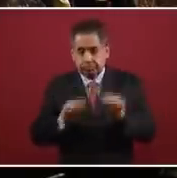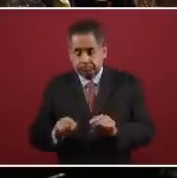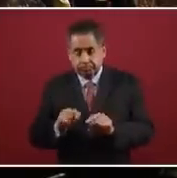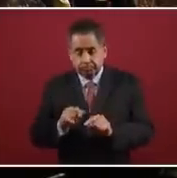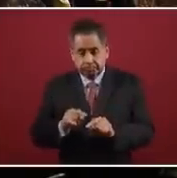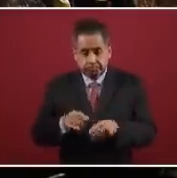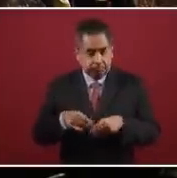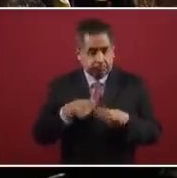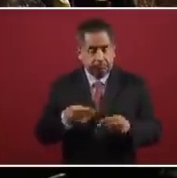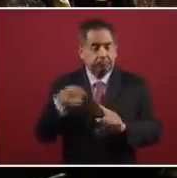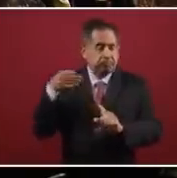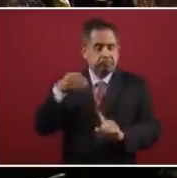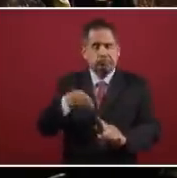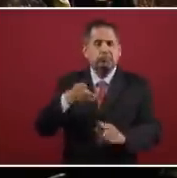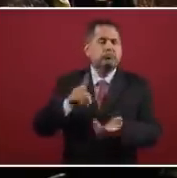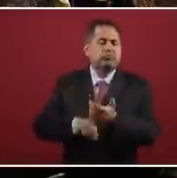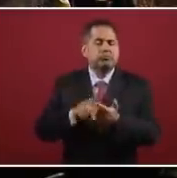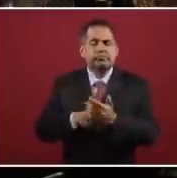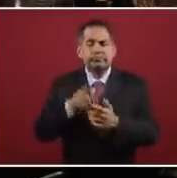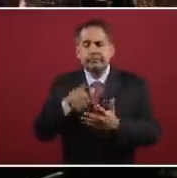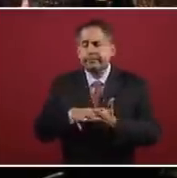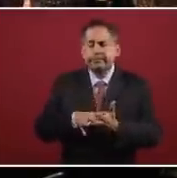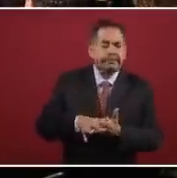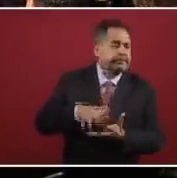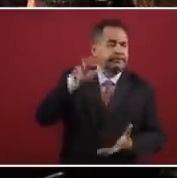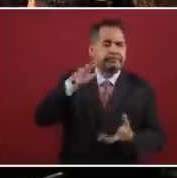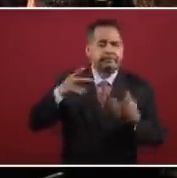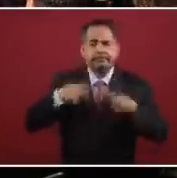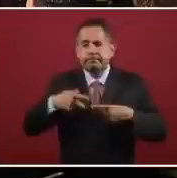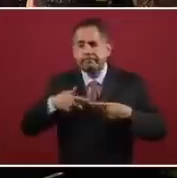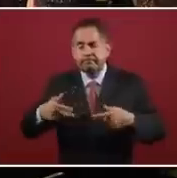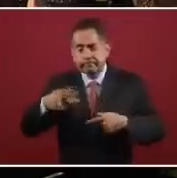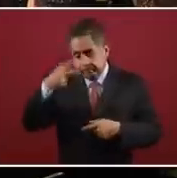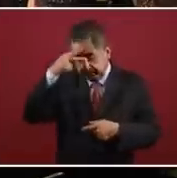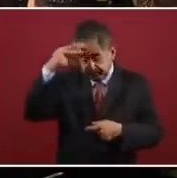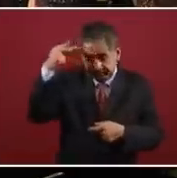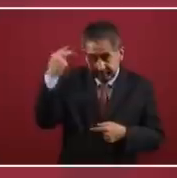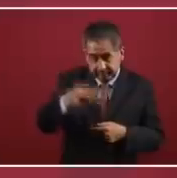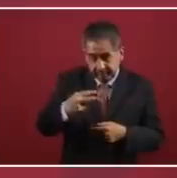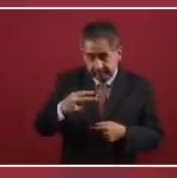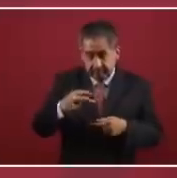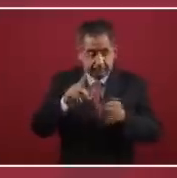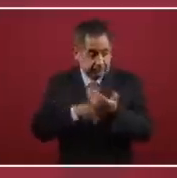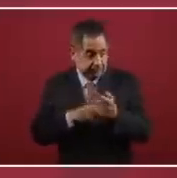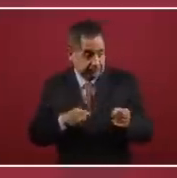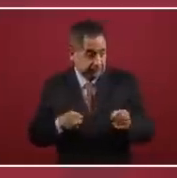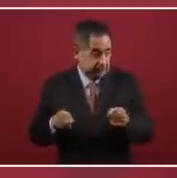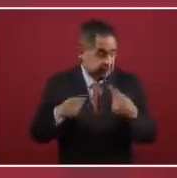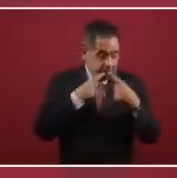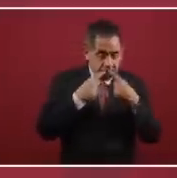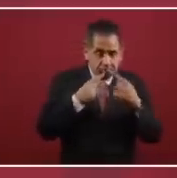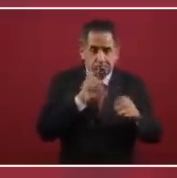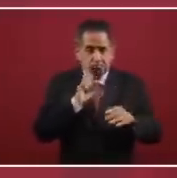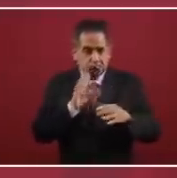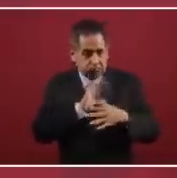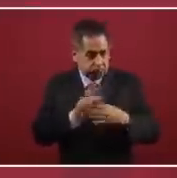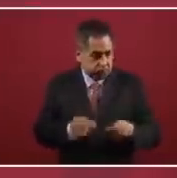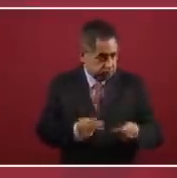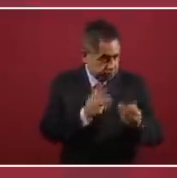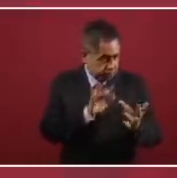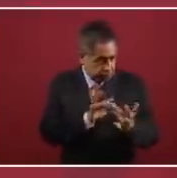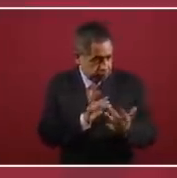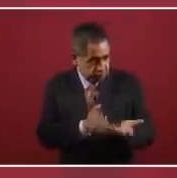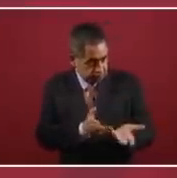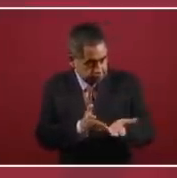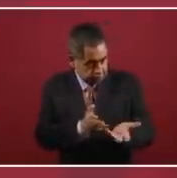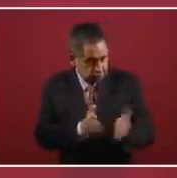parte de el objetivo es llegar al mayor número de mexicanos que tienen una negociación, que pueden tener ya una negociación,